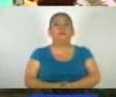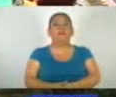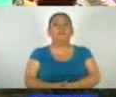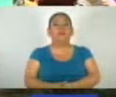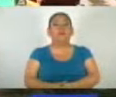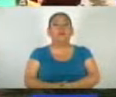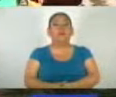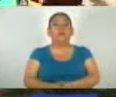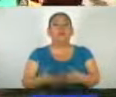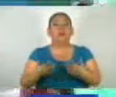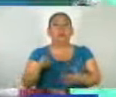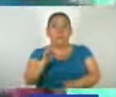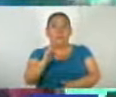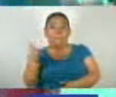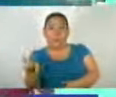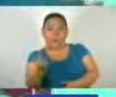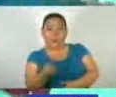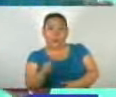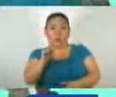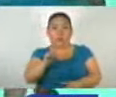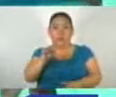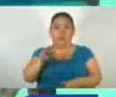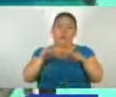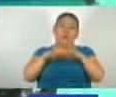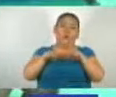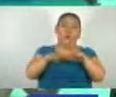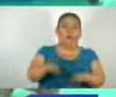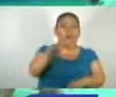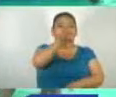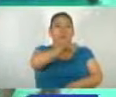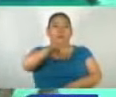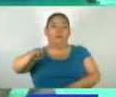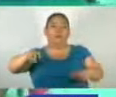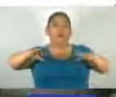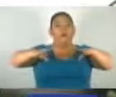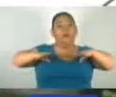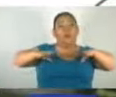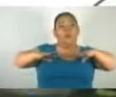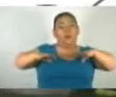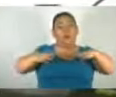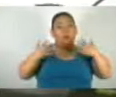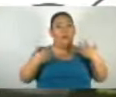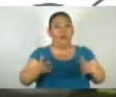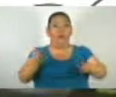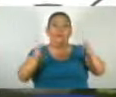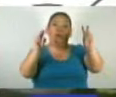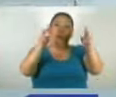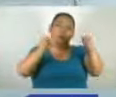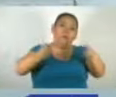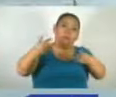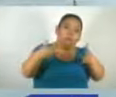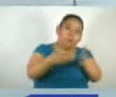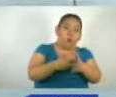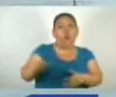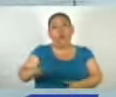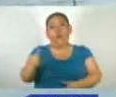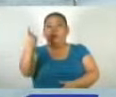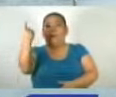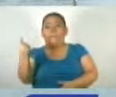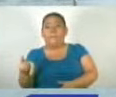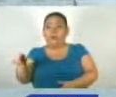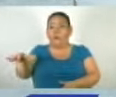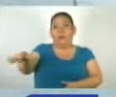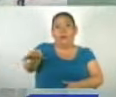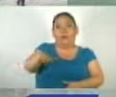Al menos 13 personas han muerto durante el periodo vacacional. Una docena perecieron en accidentes de tránsito y una más ahogada en el lago de